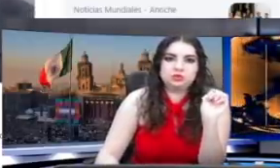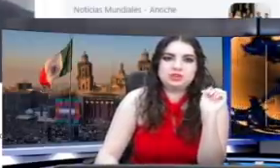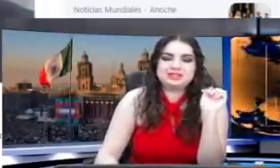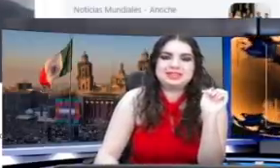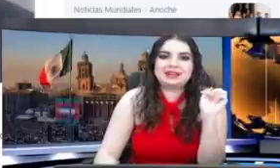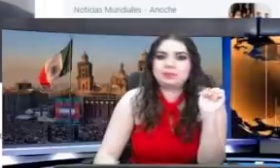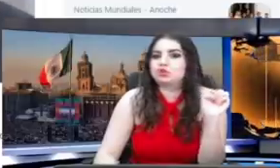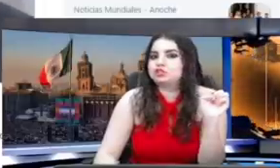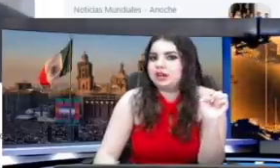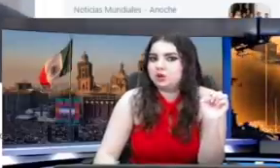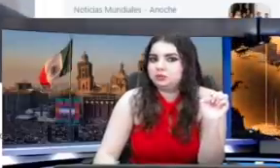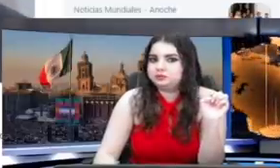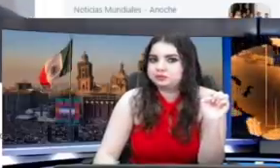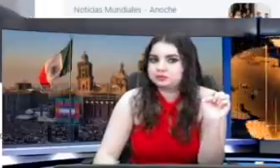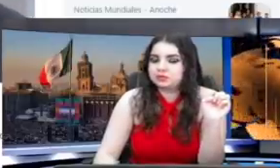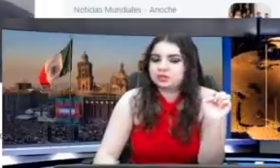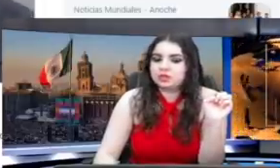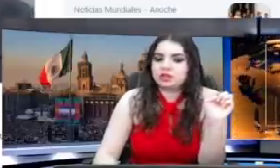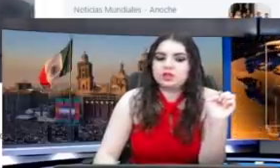participación que tuvo este reportero